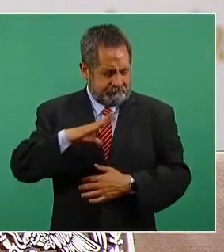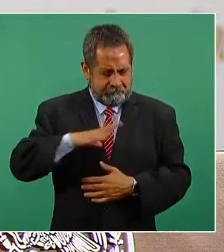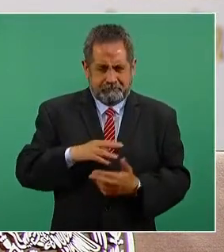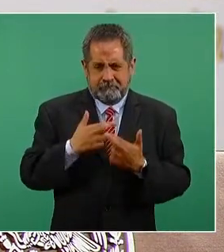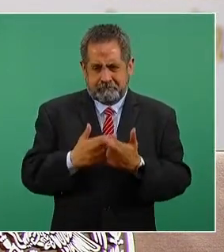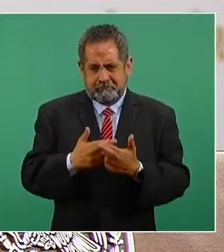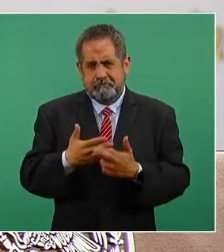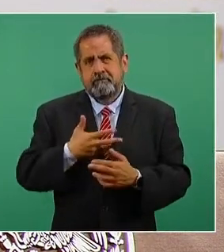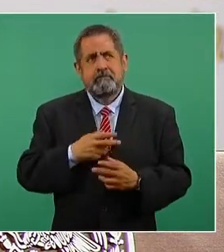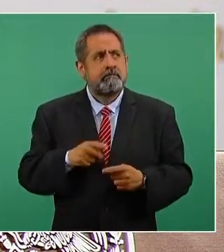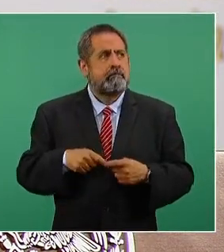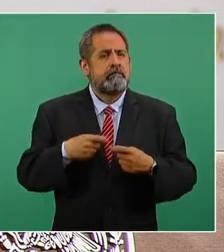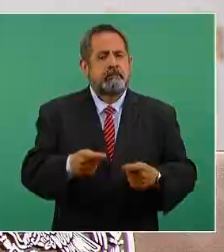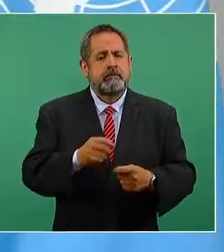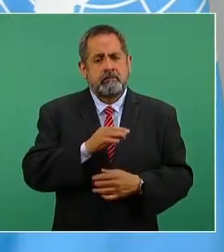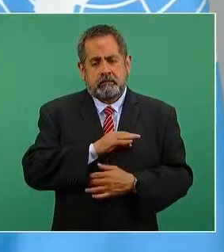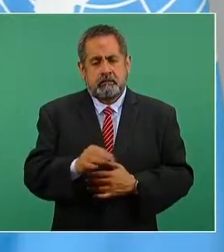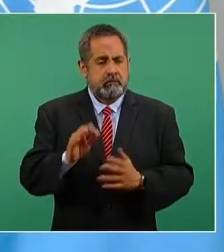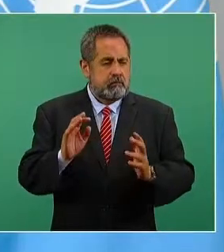a